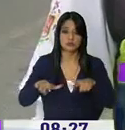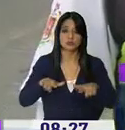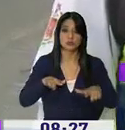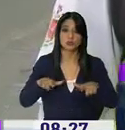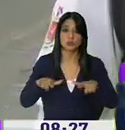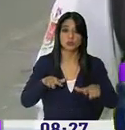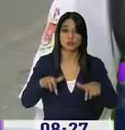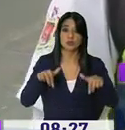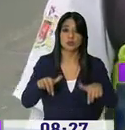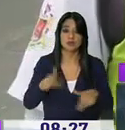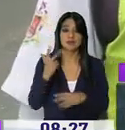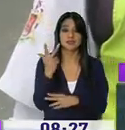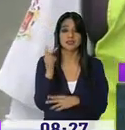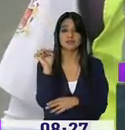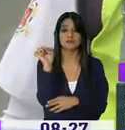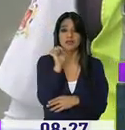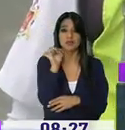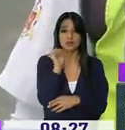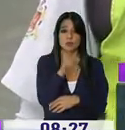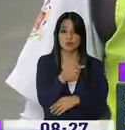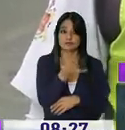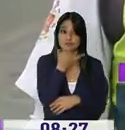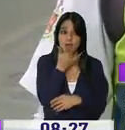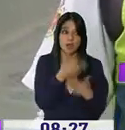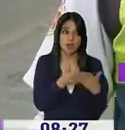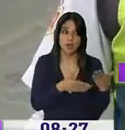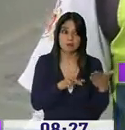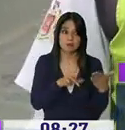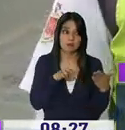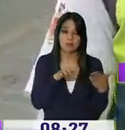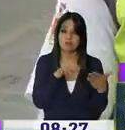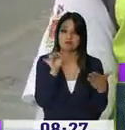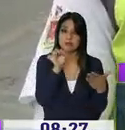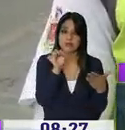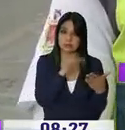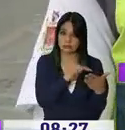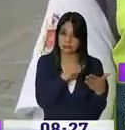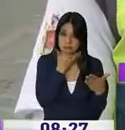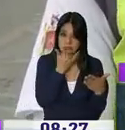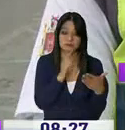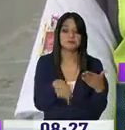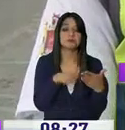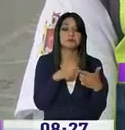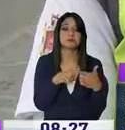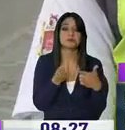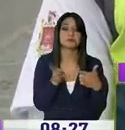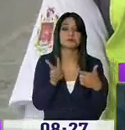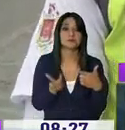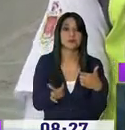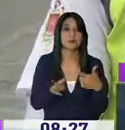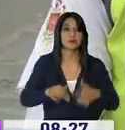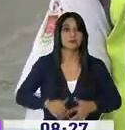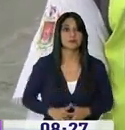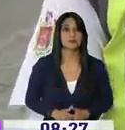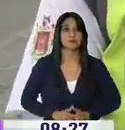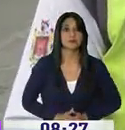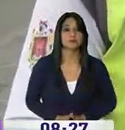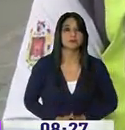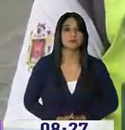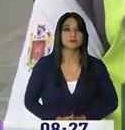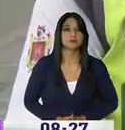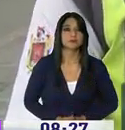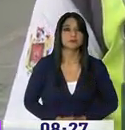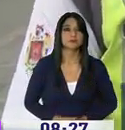ingresado 3 vehículos por mal uso de salvoconducto. Asimismo, se ha realizado una base de